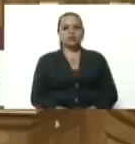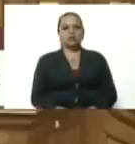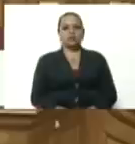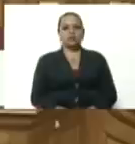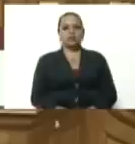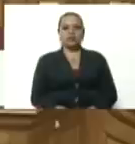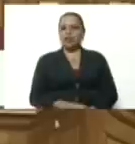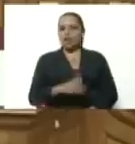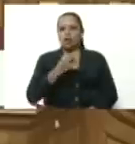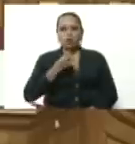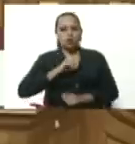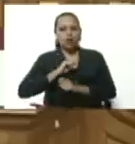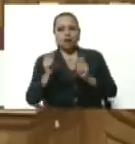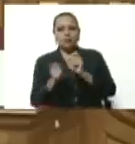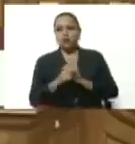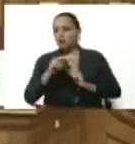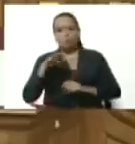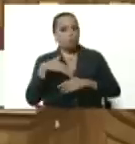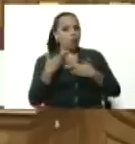irreductible. No han podido,